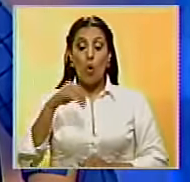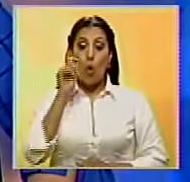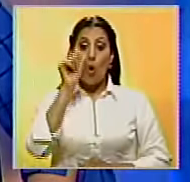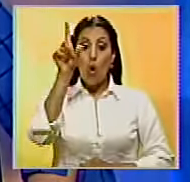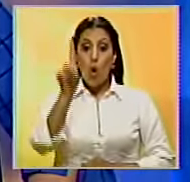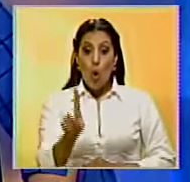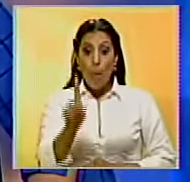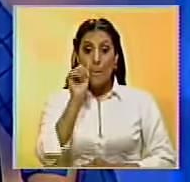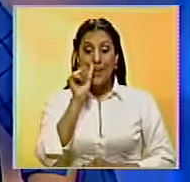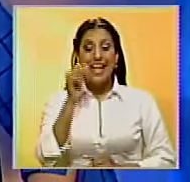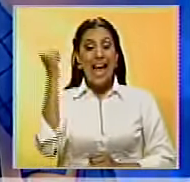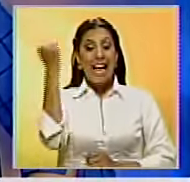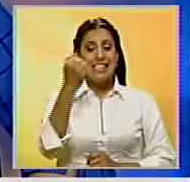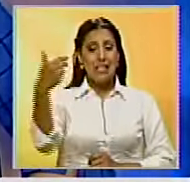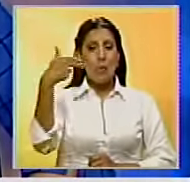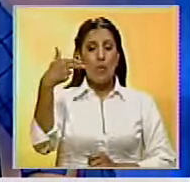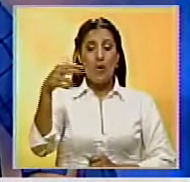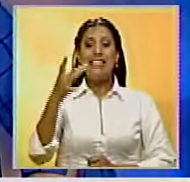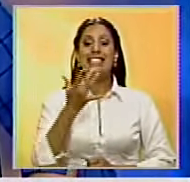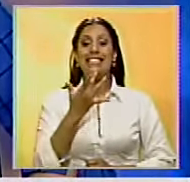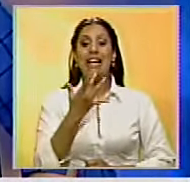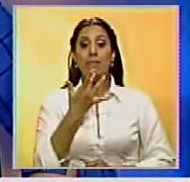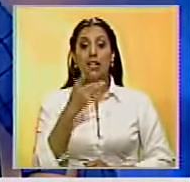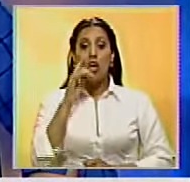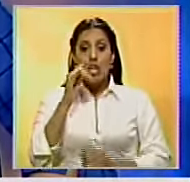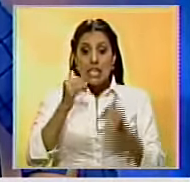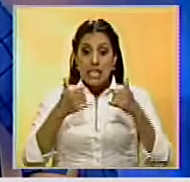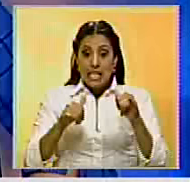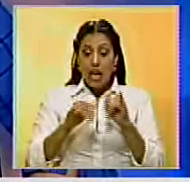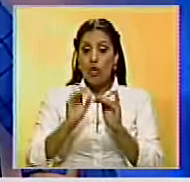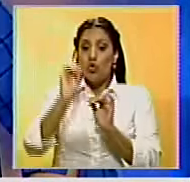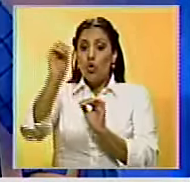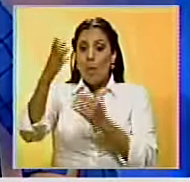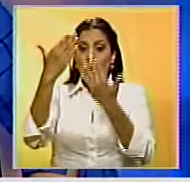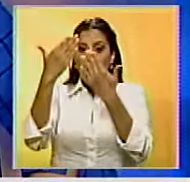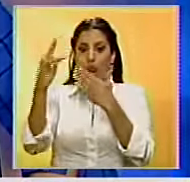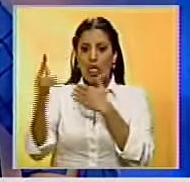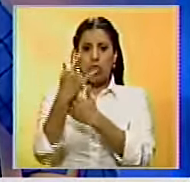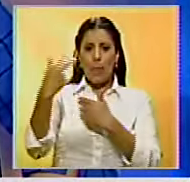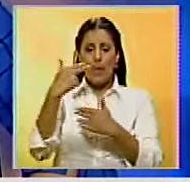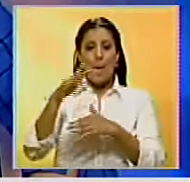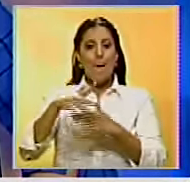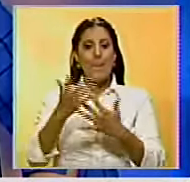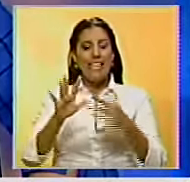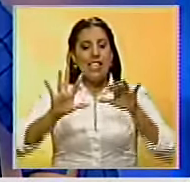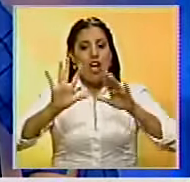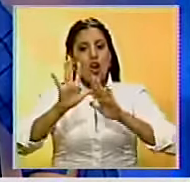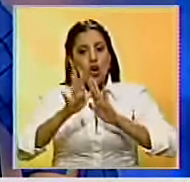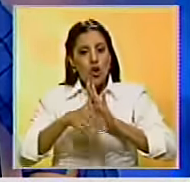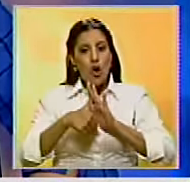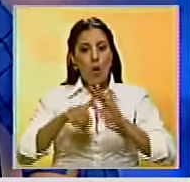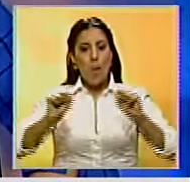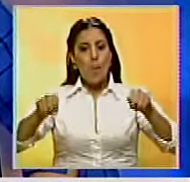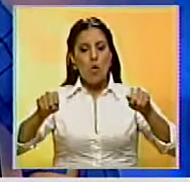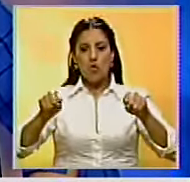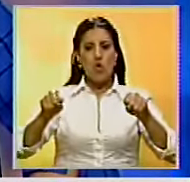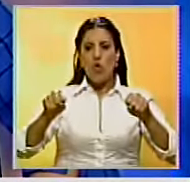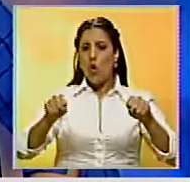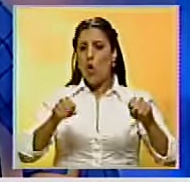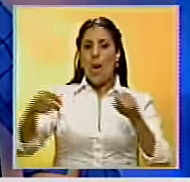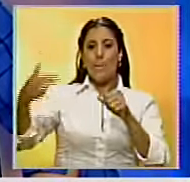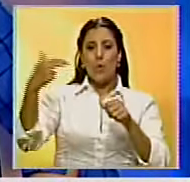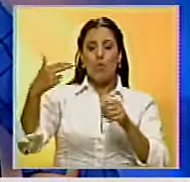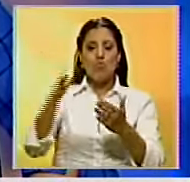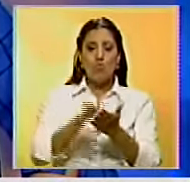Un hombre fue asesinado a tiros en San Martín mientras dejaba a su hija en el colegio. Se presume que el móvil del homicidio fue la resistencia al robo de su